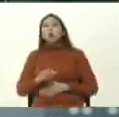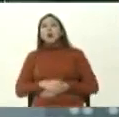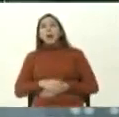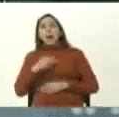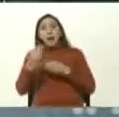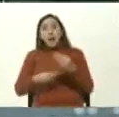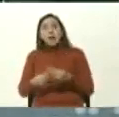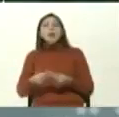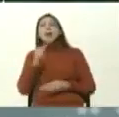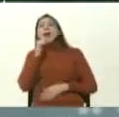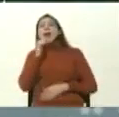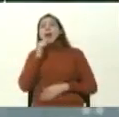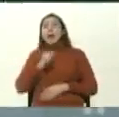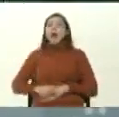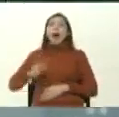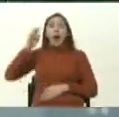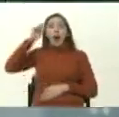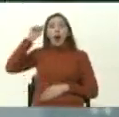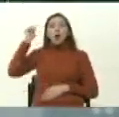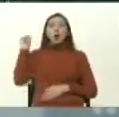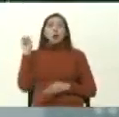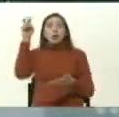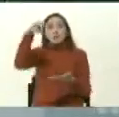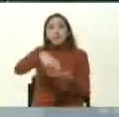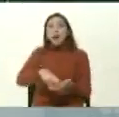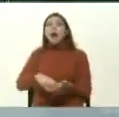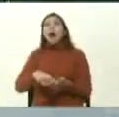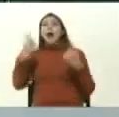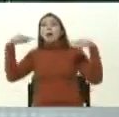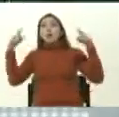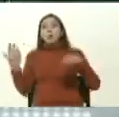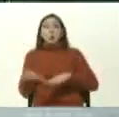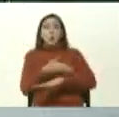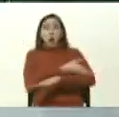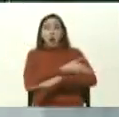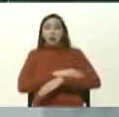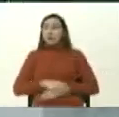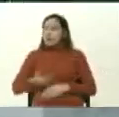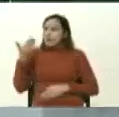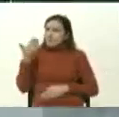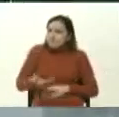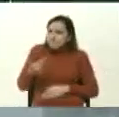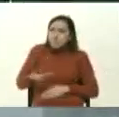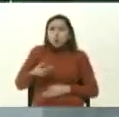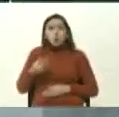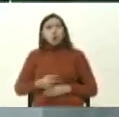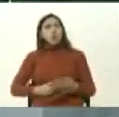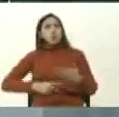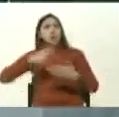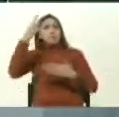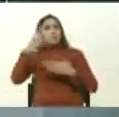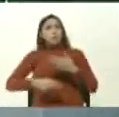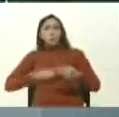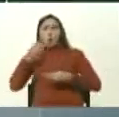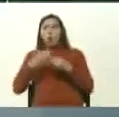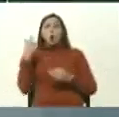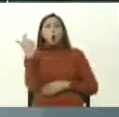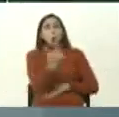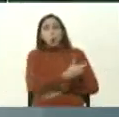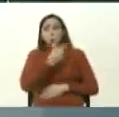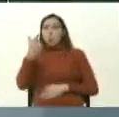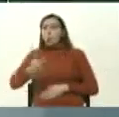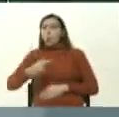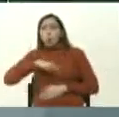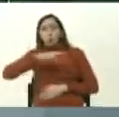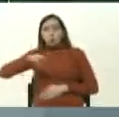Tokio, Yulimar Rojas, que hace 2 días estaba cumpliendo años. Así que es muy importante estos programas para búsqueda de